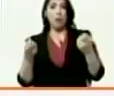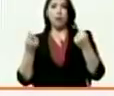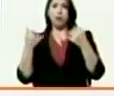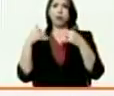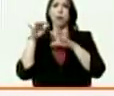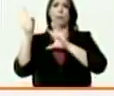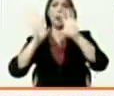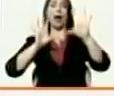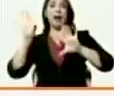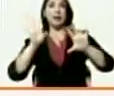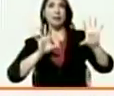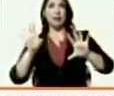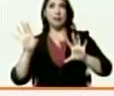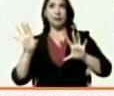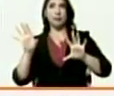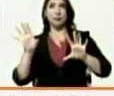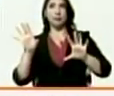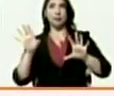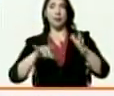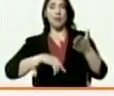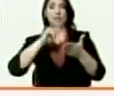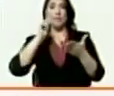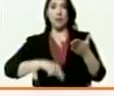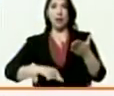países obviamente la firman.